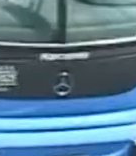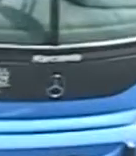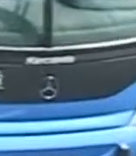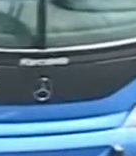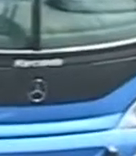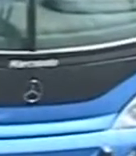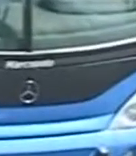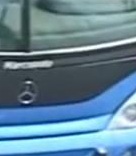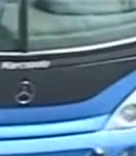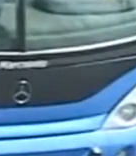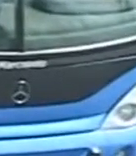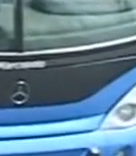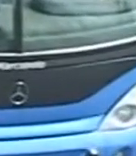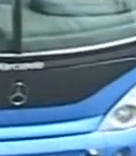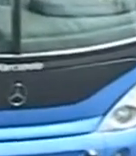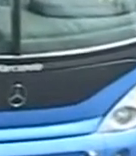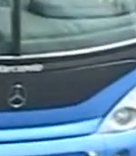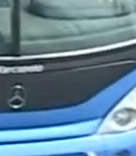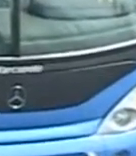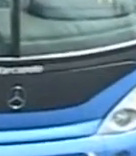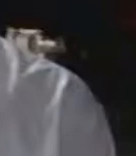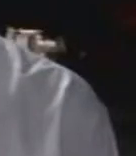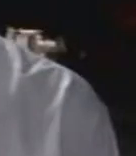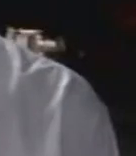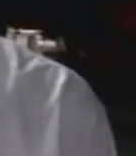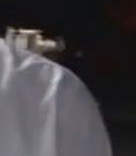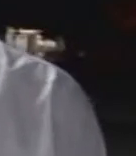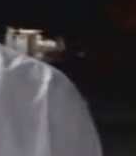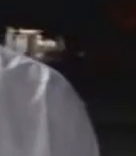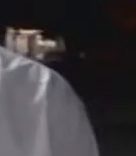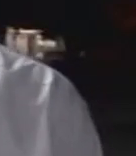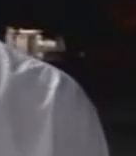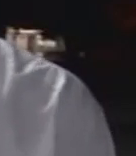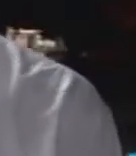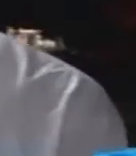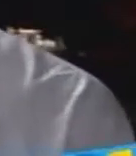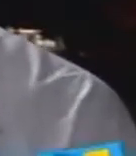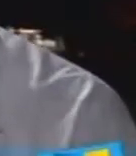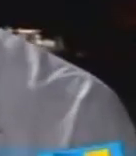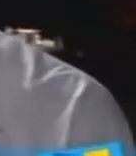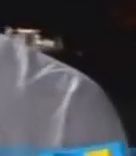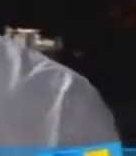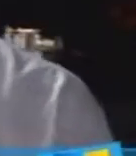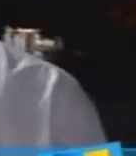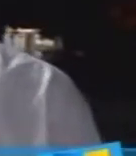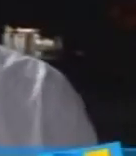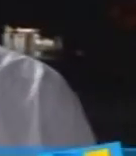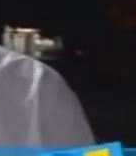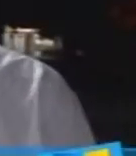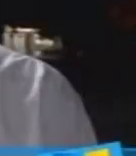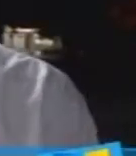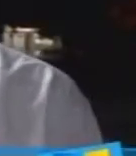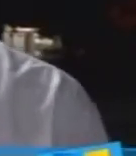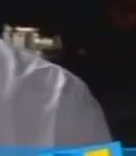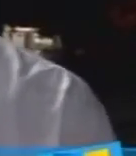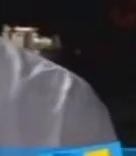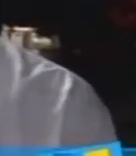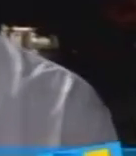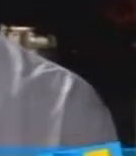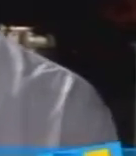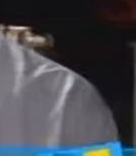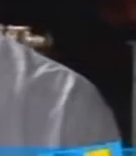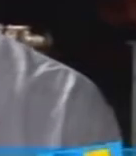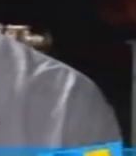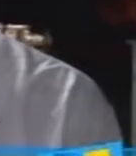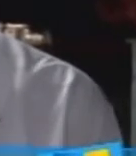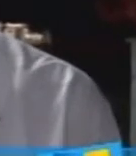mejorará la cobertura de las rutas. Vamos a implementar nuevas rutas, rutas existentes, vamos a hacer que hagan recorridos